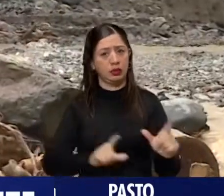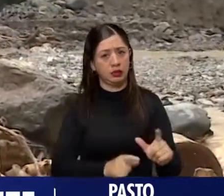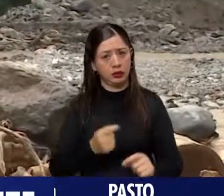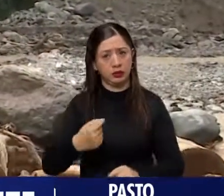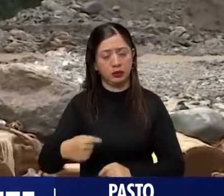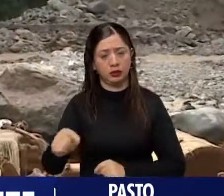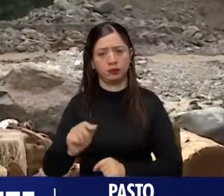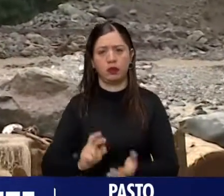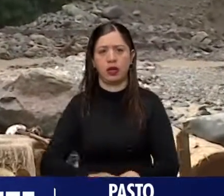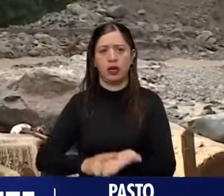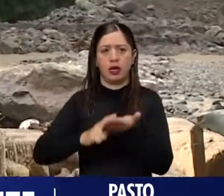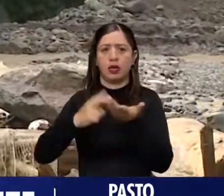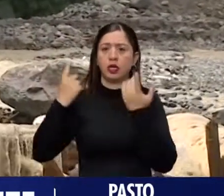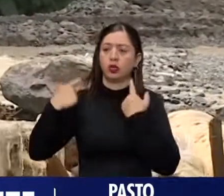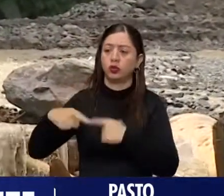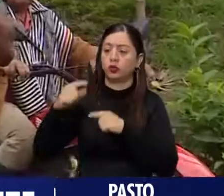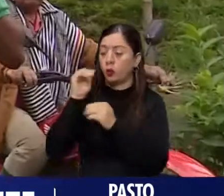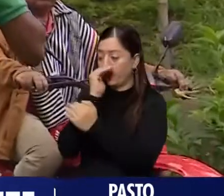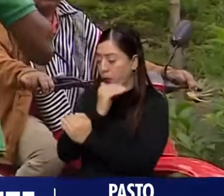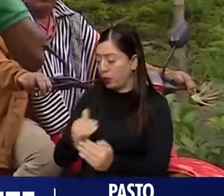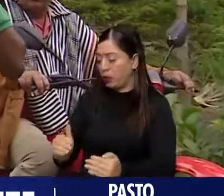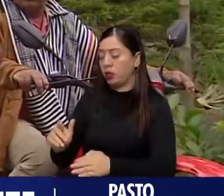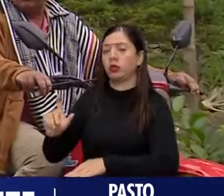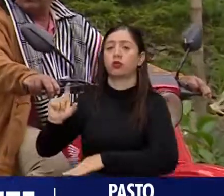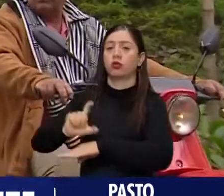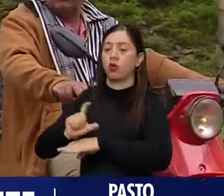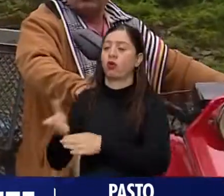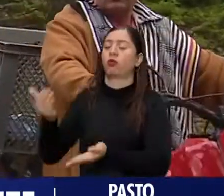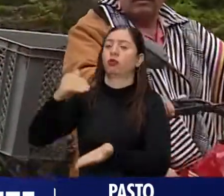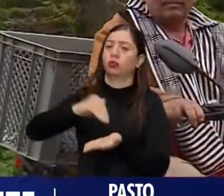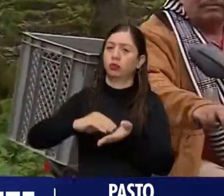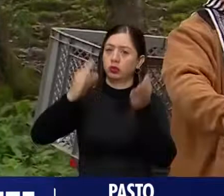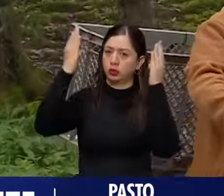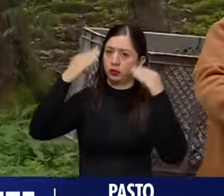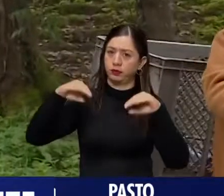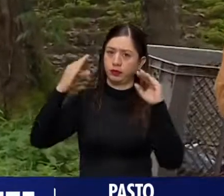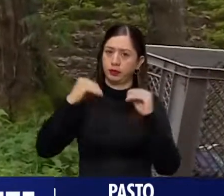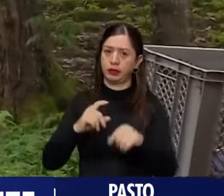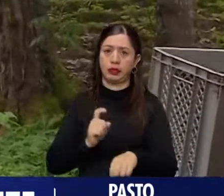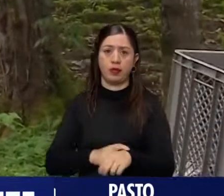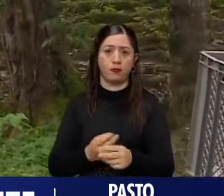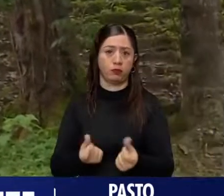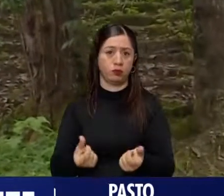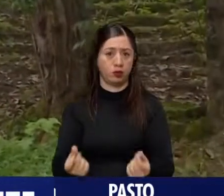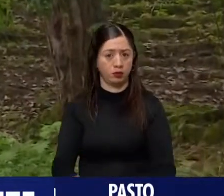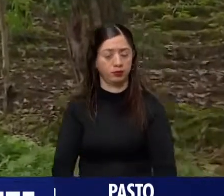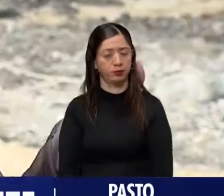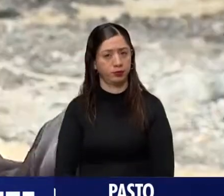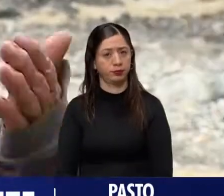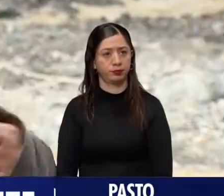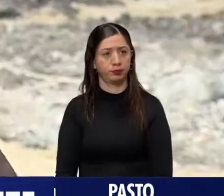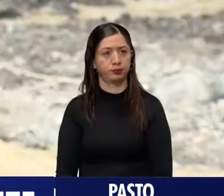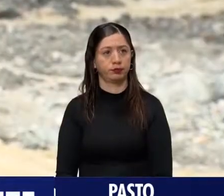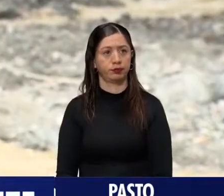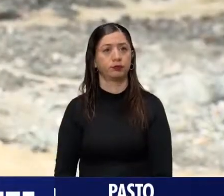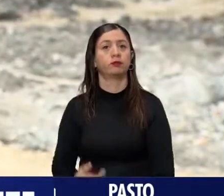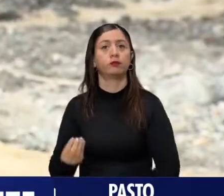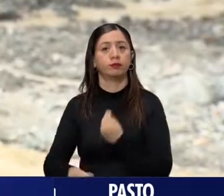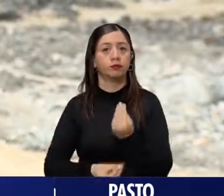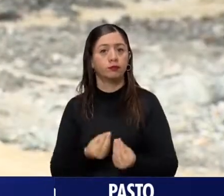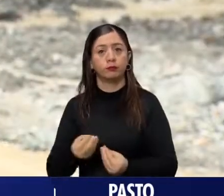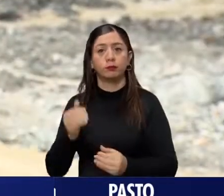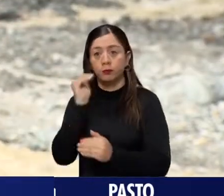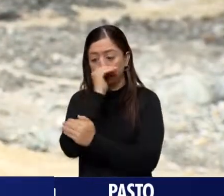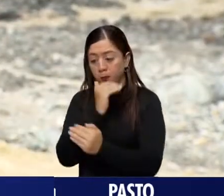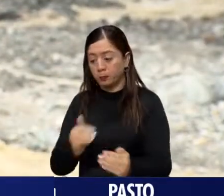para recuperar el turismo y que los niños de la escuela de la vereda puedan regresar a sus clases en el menor tiempo. Tiene que quedar el puente muy seguro para que los